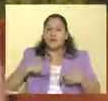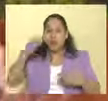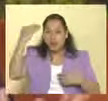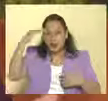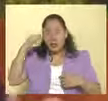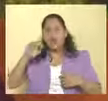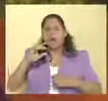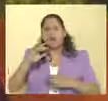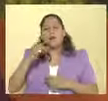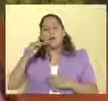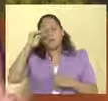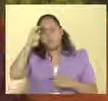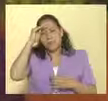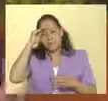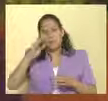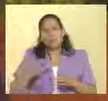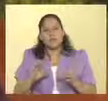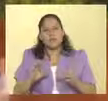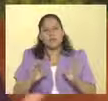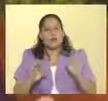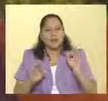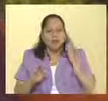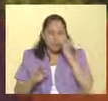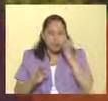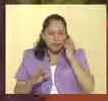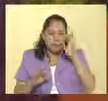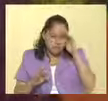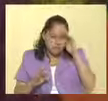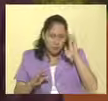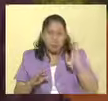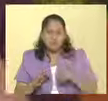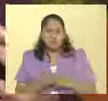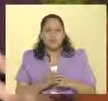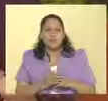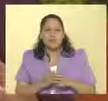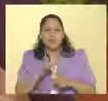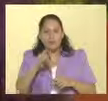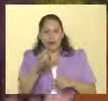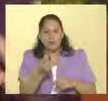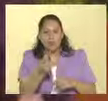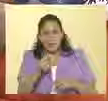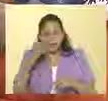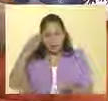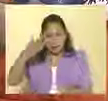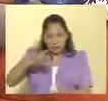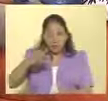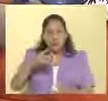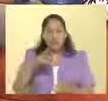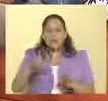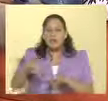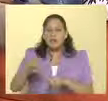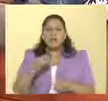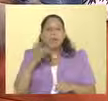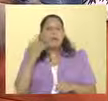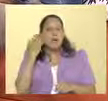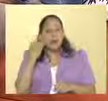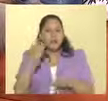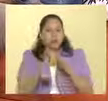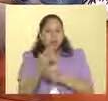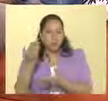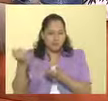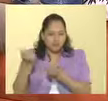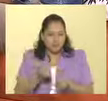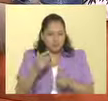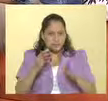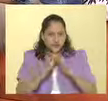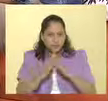pensemos para la gente que el peor de los casos. El peor de los casos, exactamente. Entonces, bueno, tienes al perro grande y llegas y adoptas un gato, ¿no? Que llega a la casa.